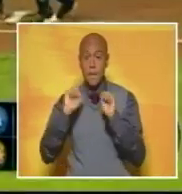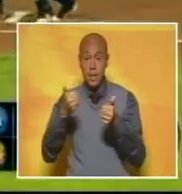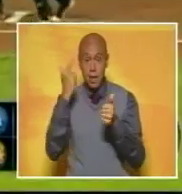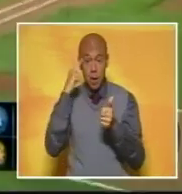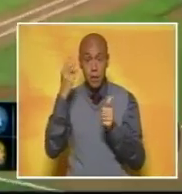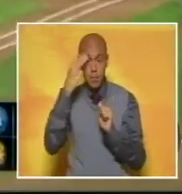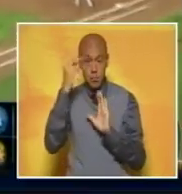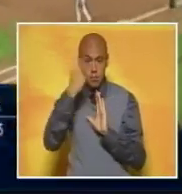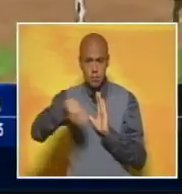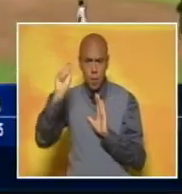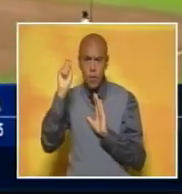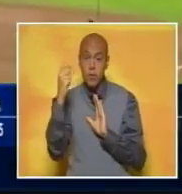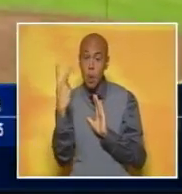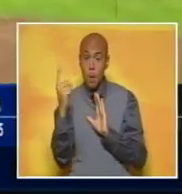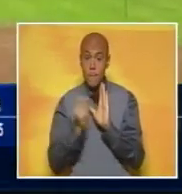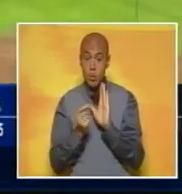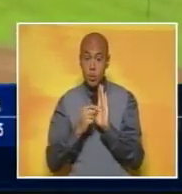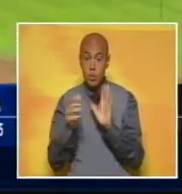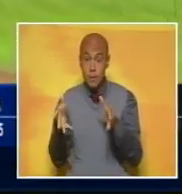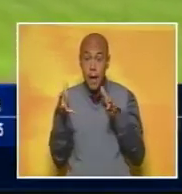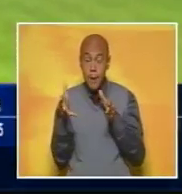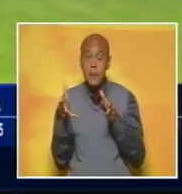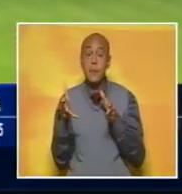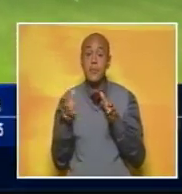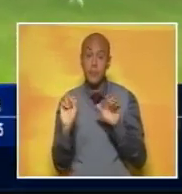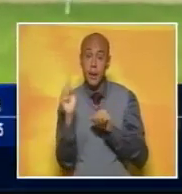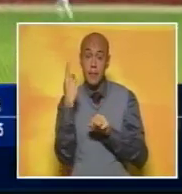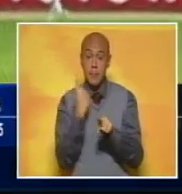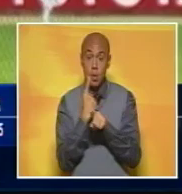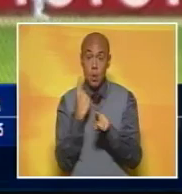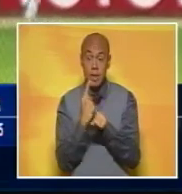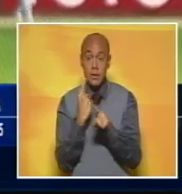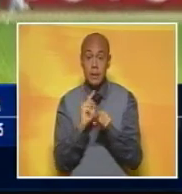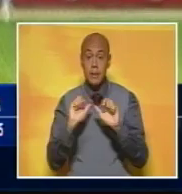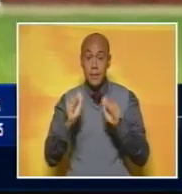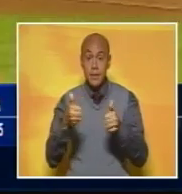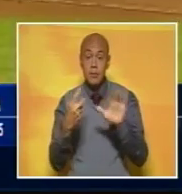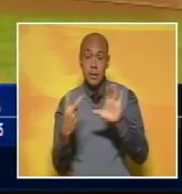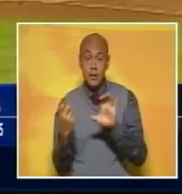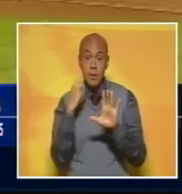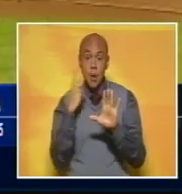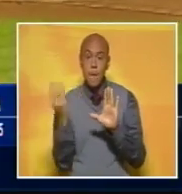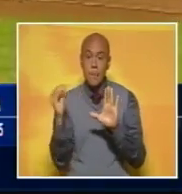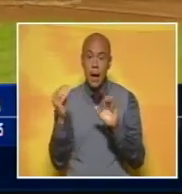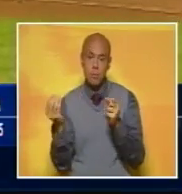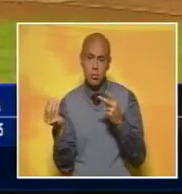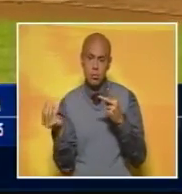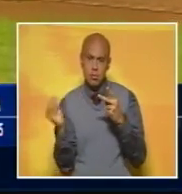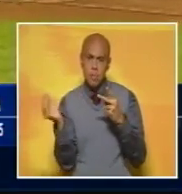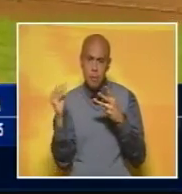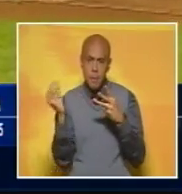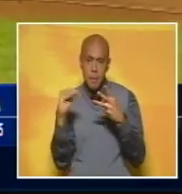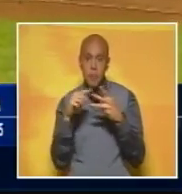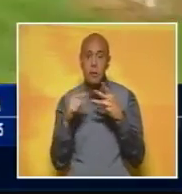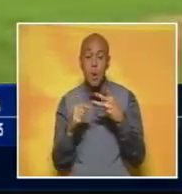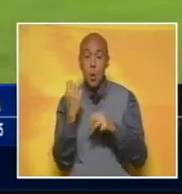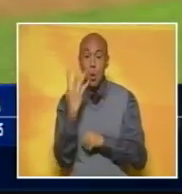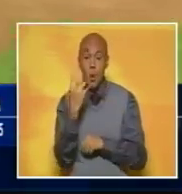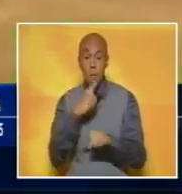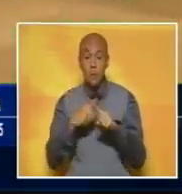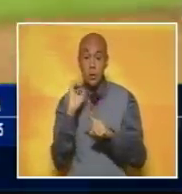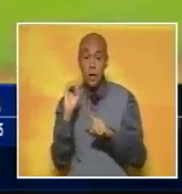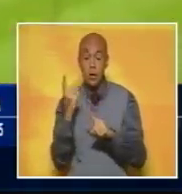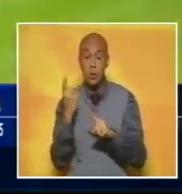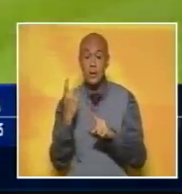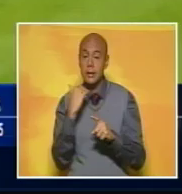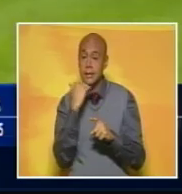anotando 2 rayitas en el primer episodio y en el inicio del séptimo alcanzaron 2 más, colocando la pizarra 4-0. En el